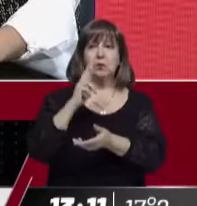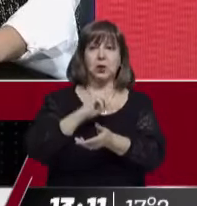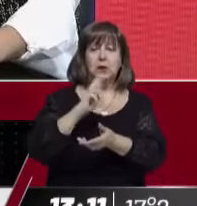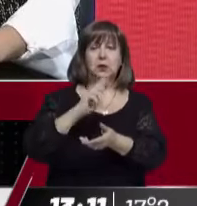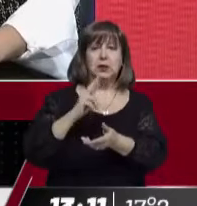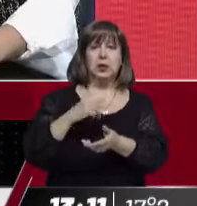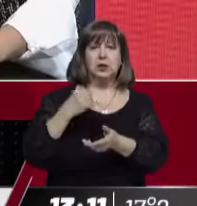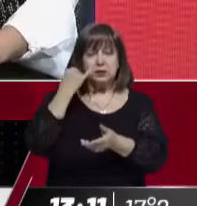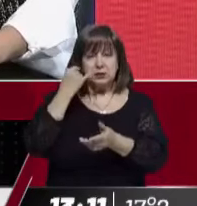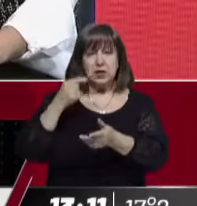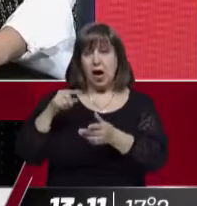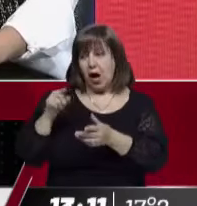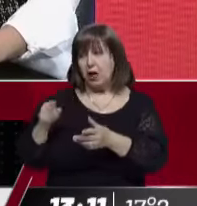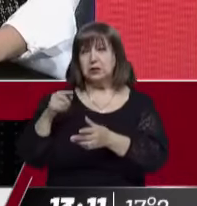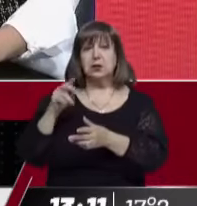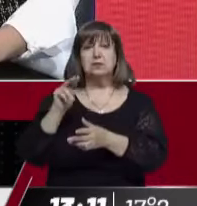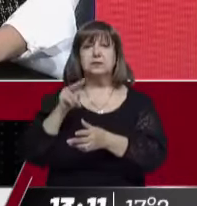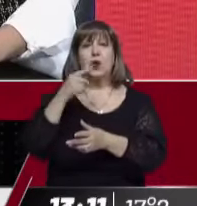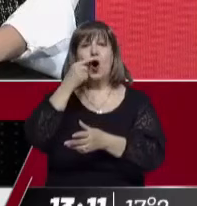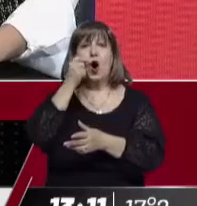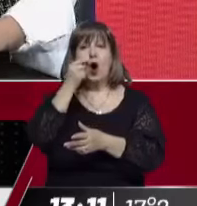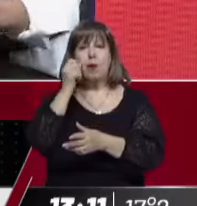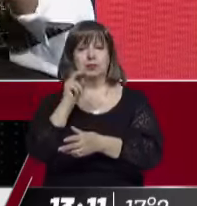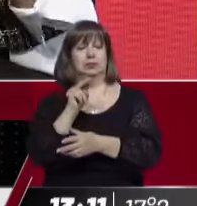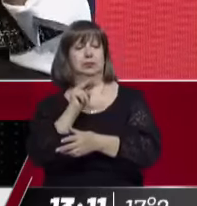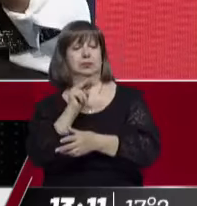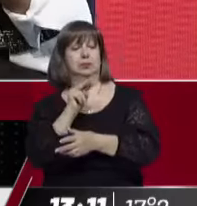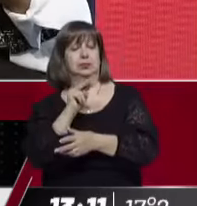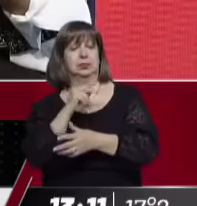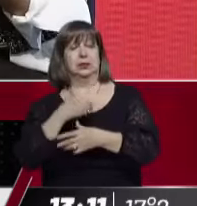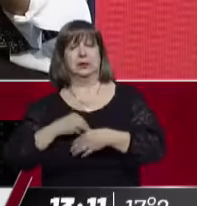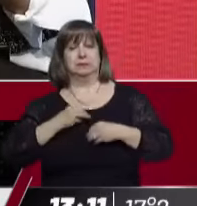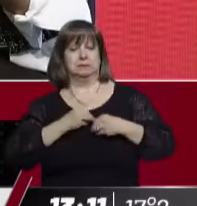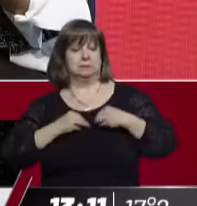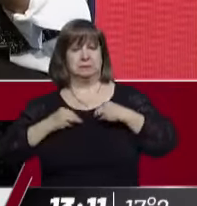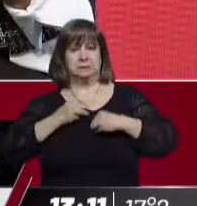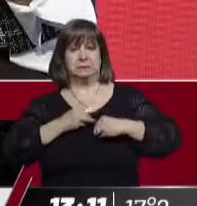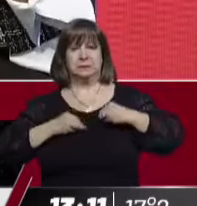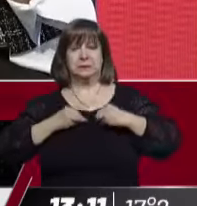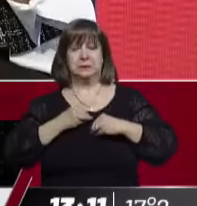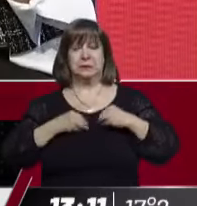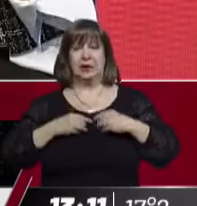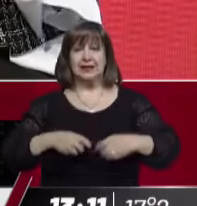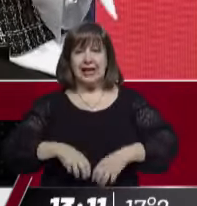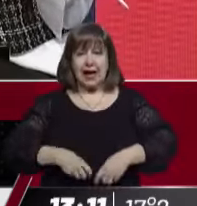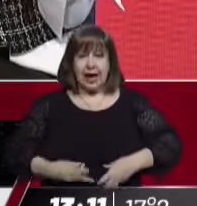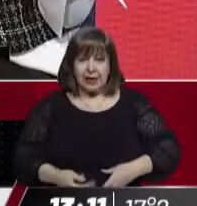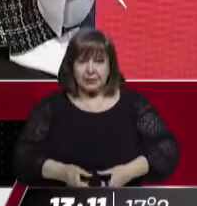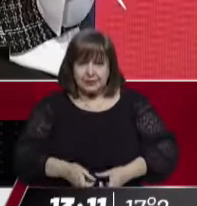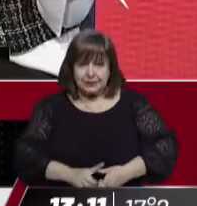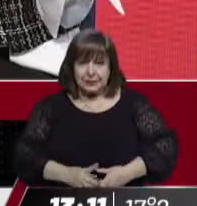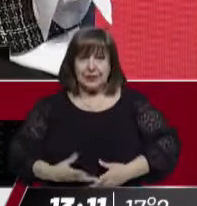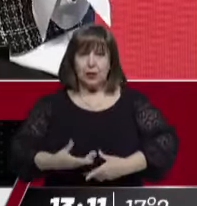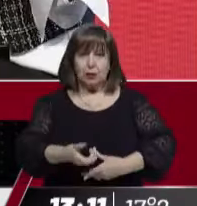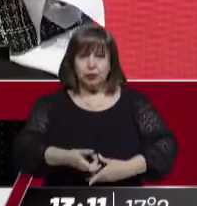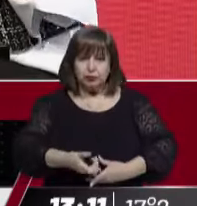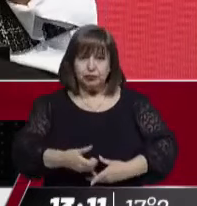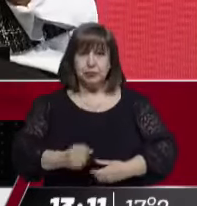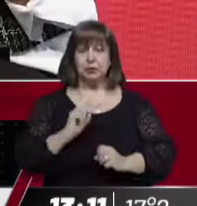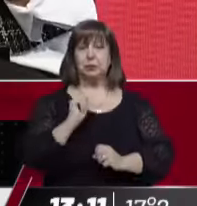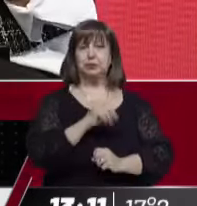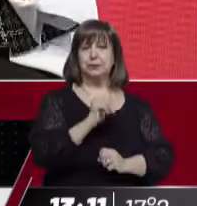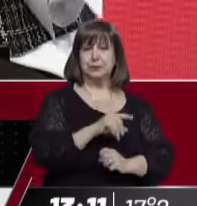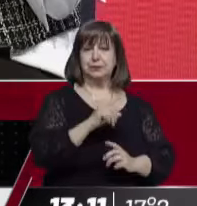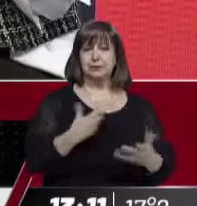finalmente cometió el cometido que justamente quería realizar. El chofer lo que hizo... Sí. Juan, decir que quedó todo registrado a